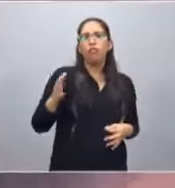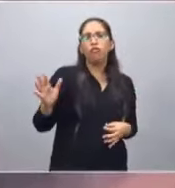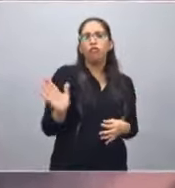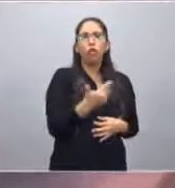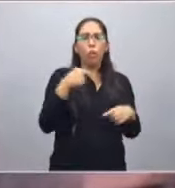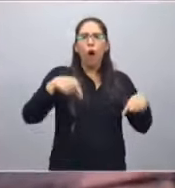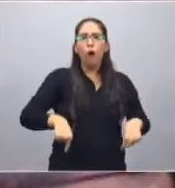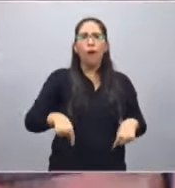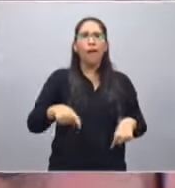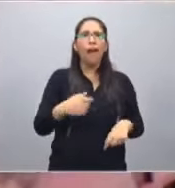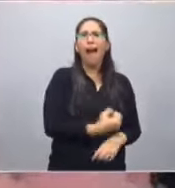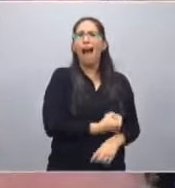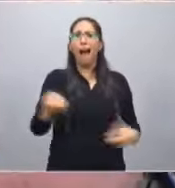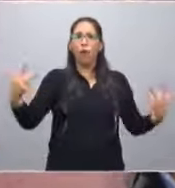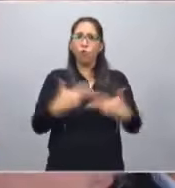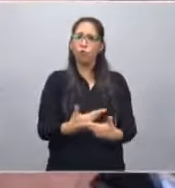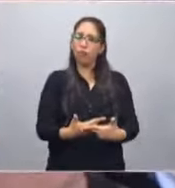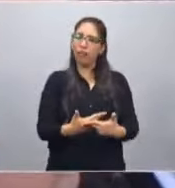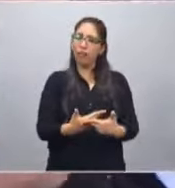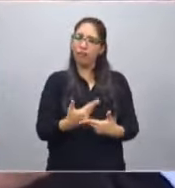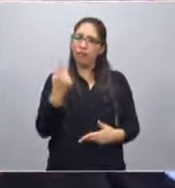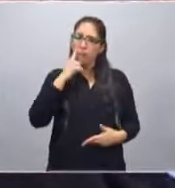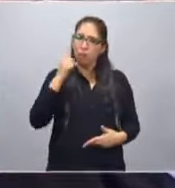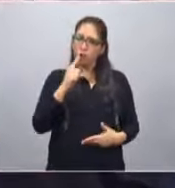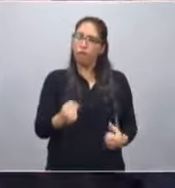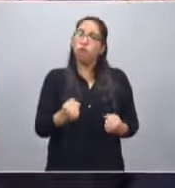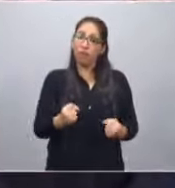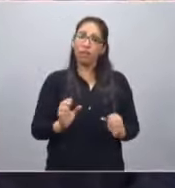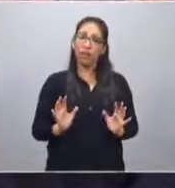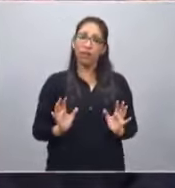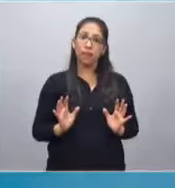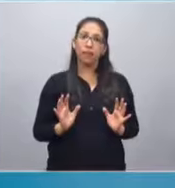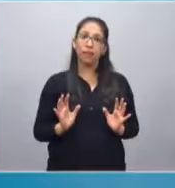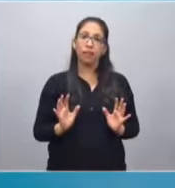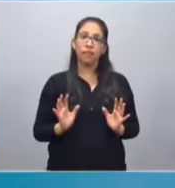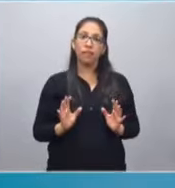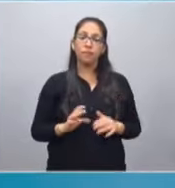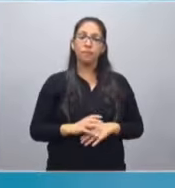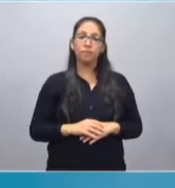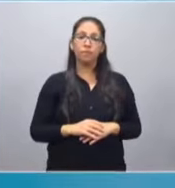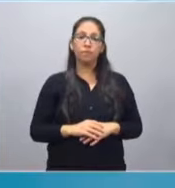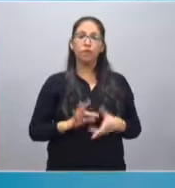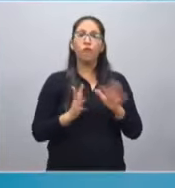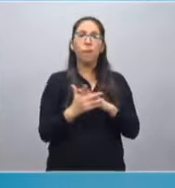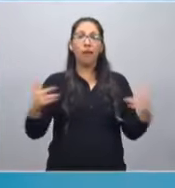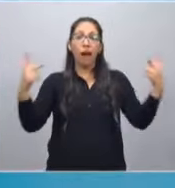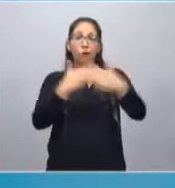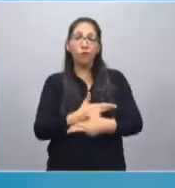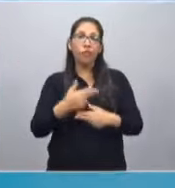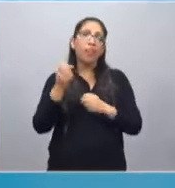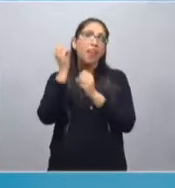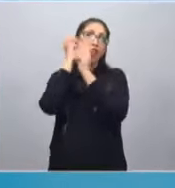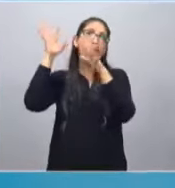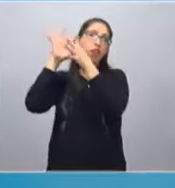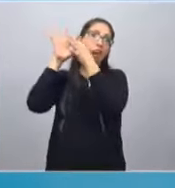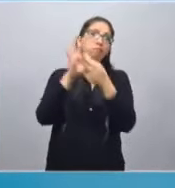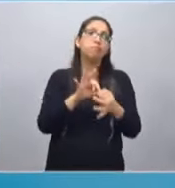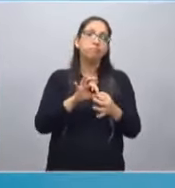a un proceso de ajuste con sania un proceso de ajuste determinado ideológicamente Nadie puede